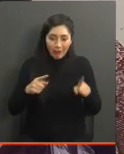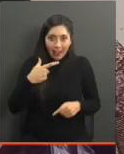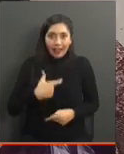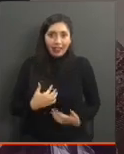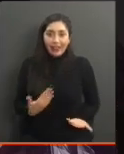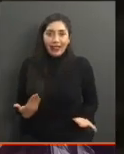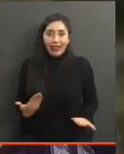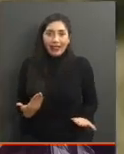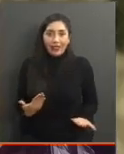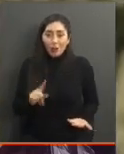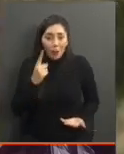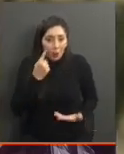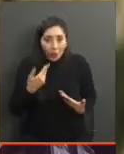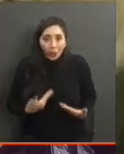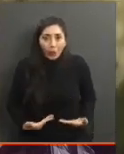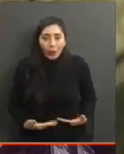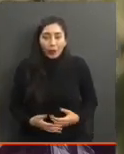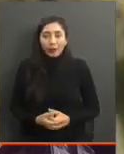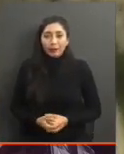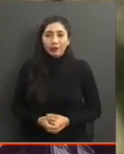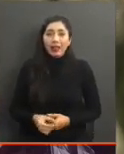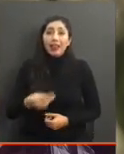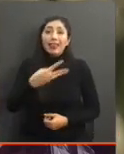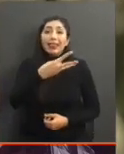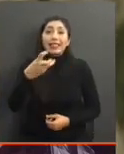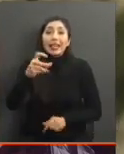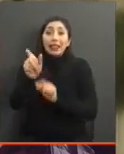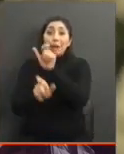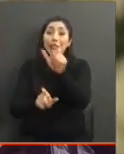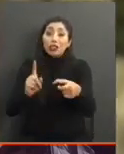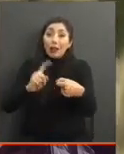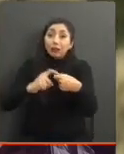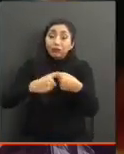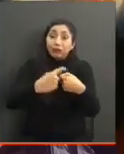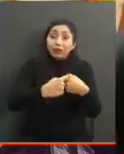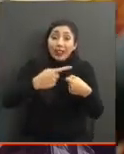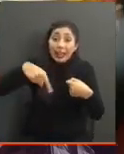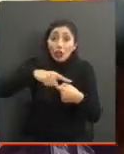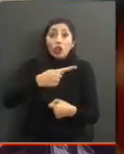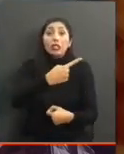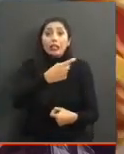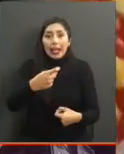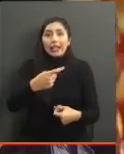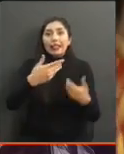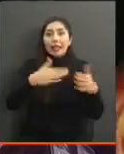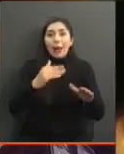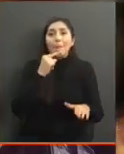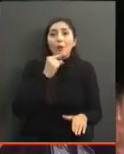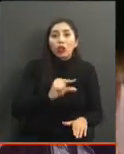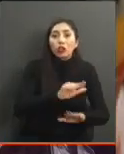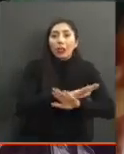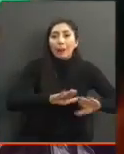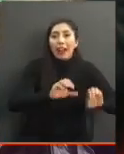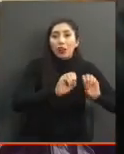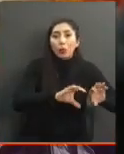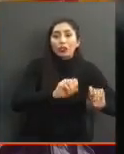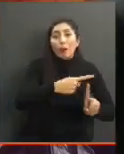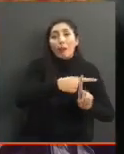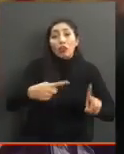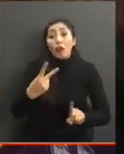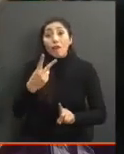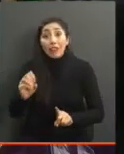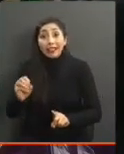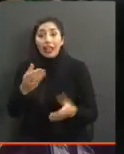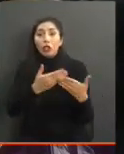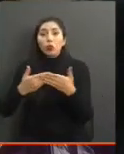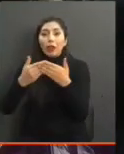reconoces. De los 300 integrantes, 100 de ellos están terminando su educación media, 20 más cursando estudios